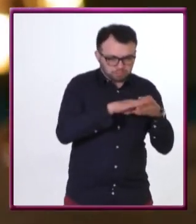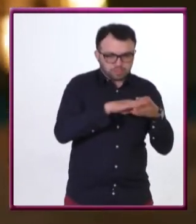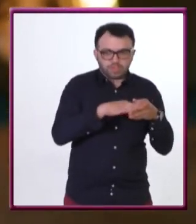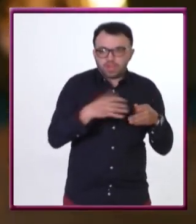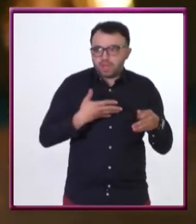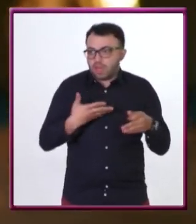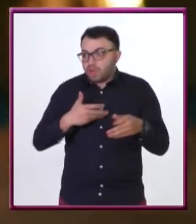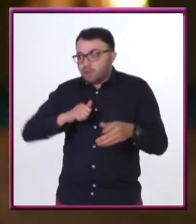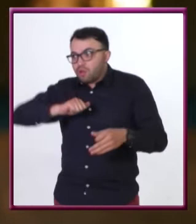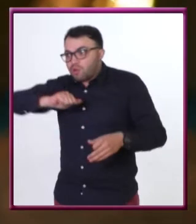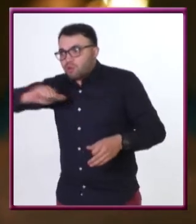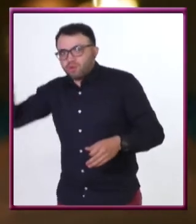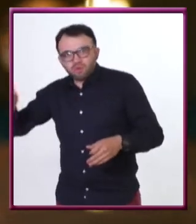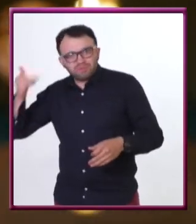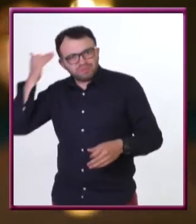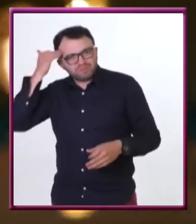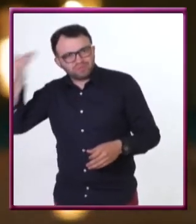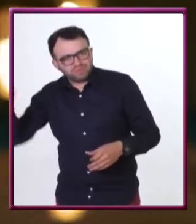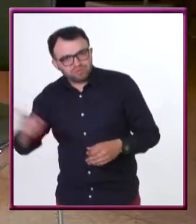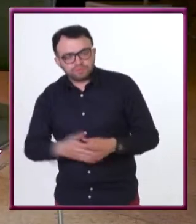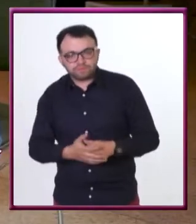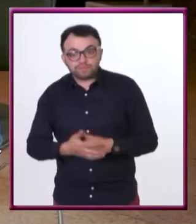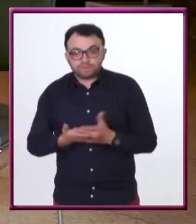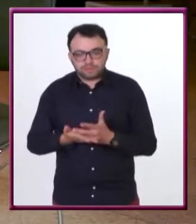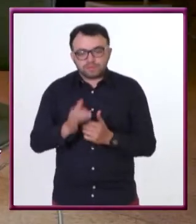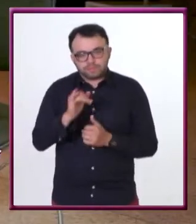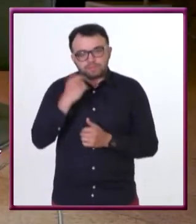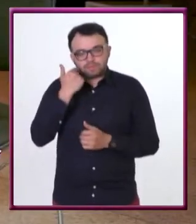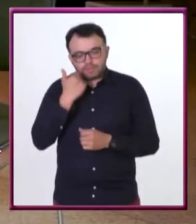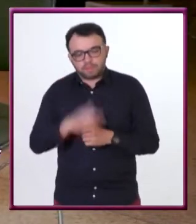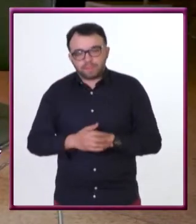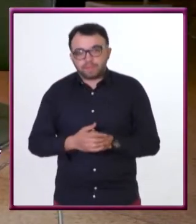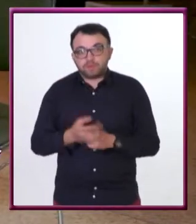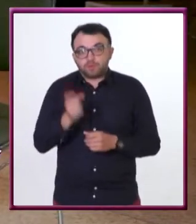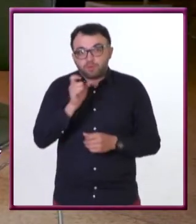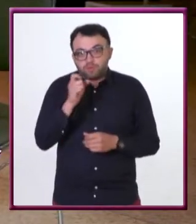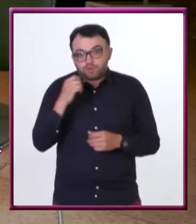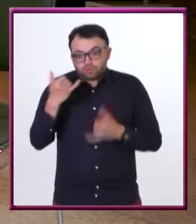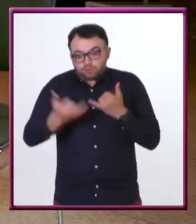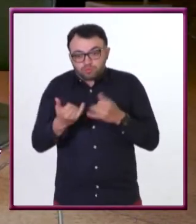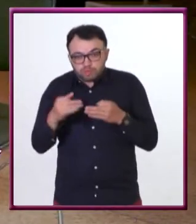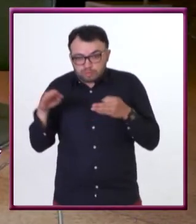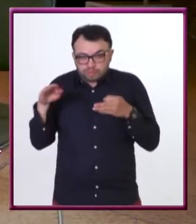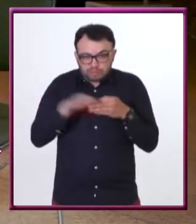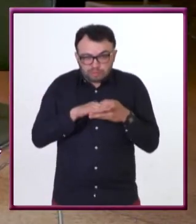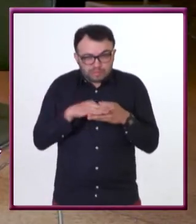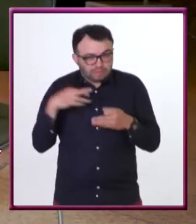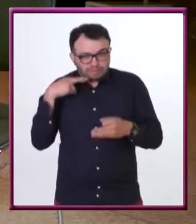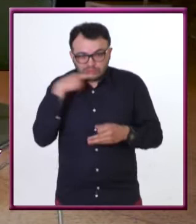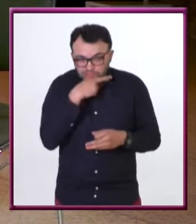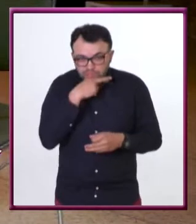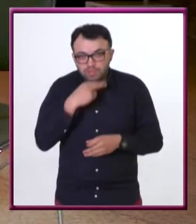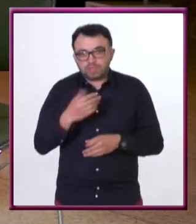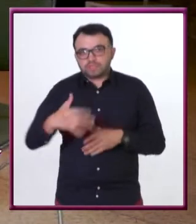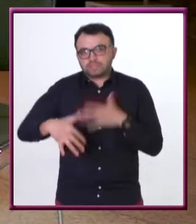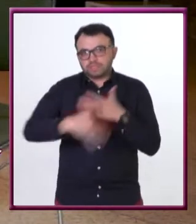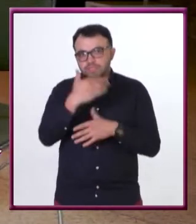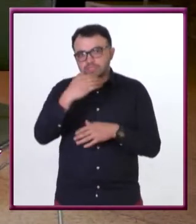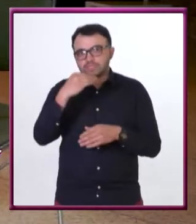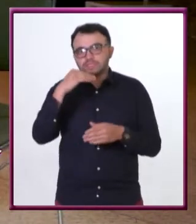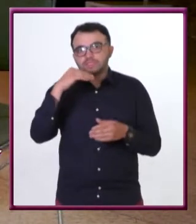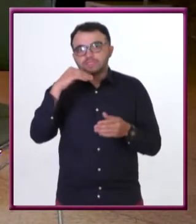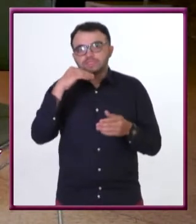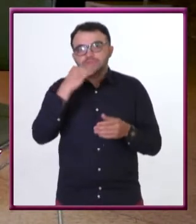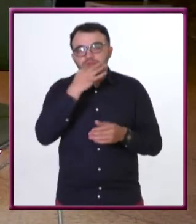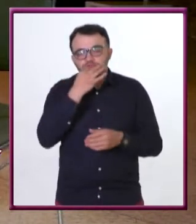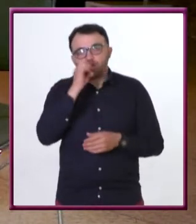los juegos rápidos pueden durar entre 15 minutos y 1 hora. De hecho, la partida estándar dura unos 60 minutos. Okay. Pero las partidas